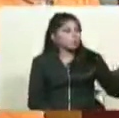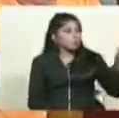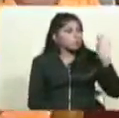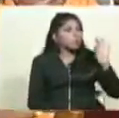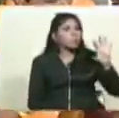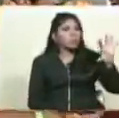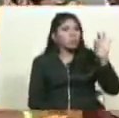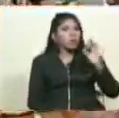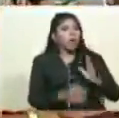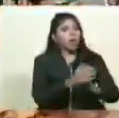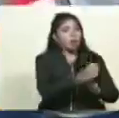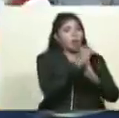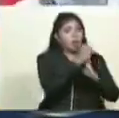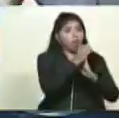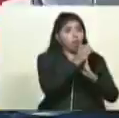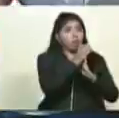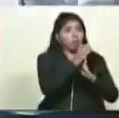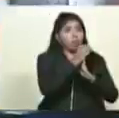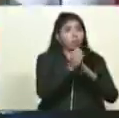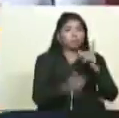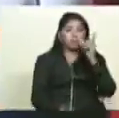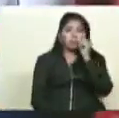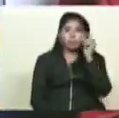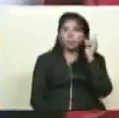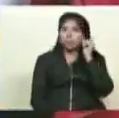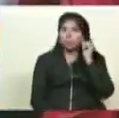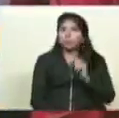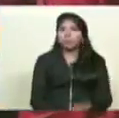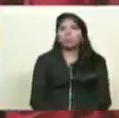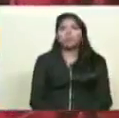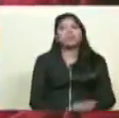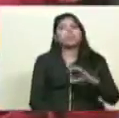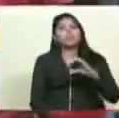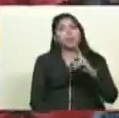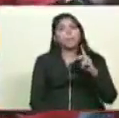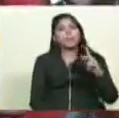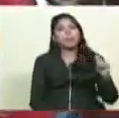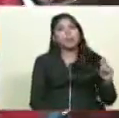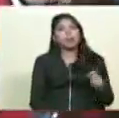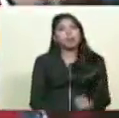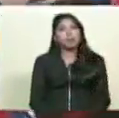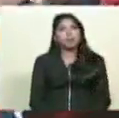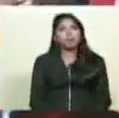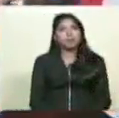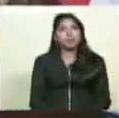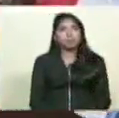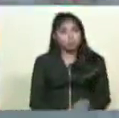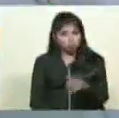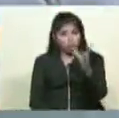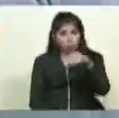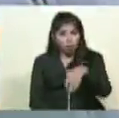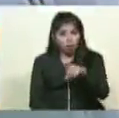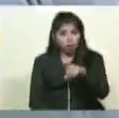los dirigentes y a las dirigentes de los CPT en cada estado. ¿Están de acuerdo?